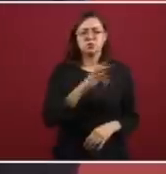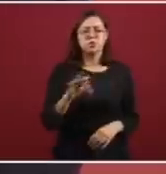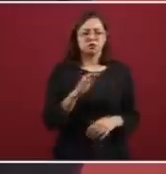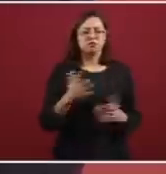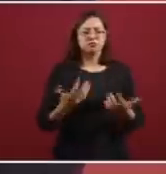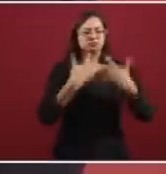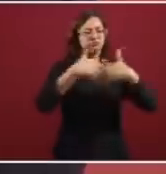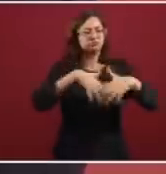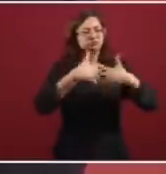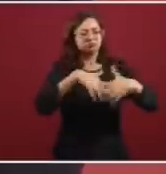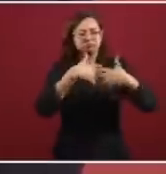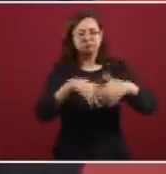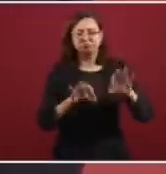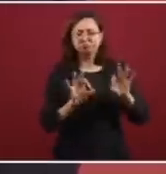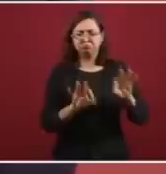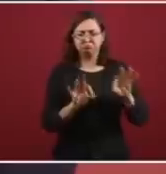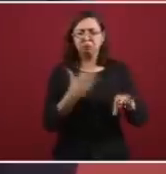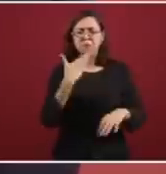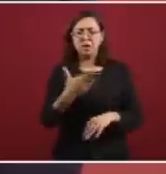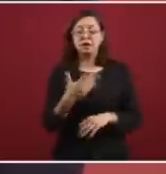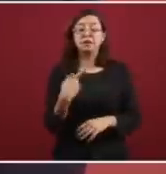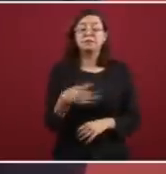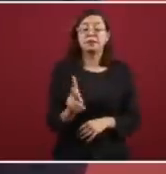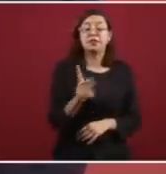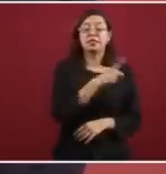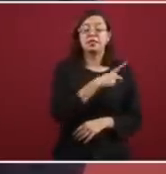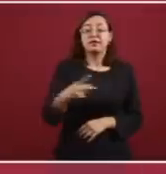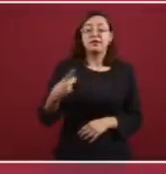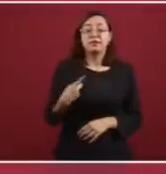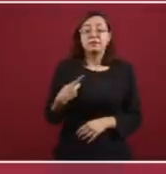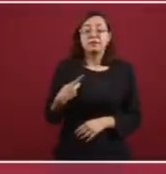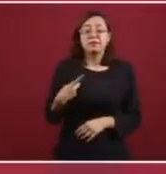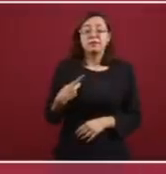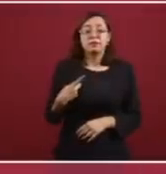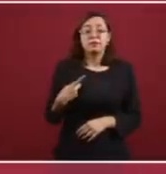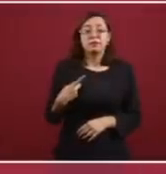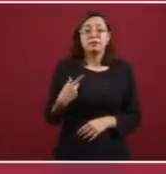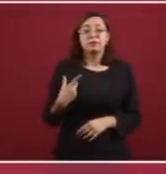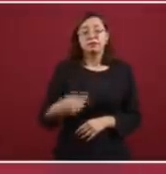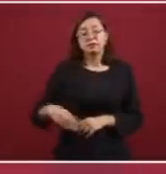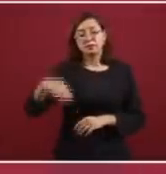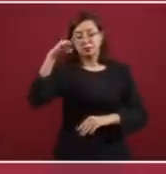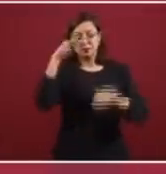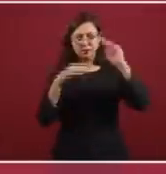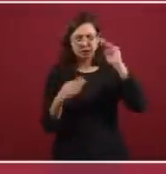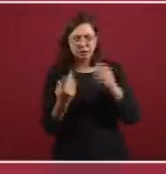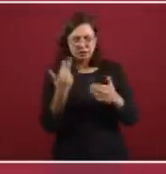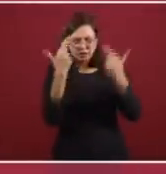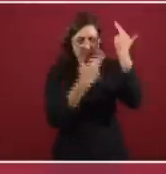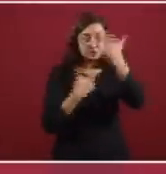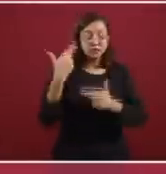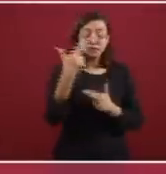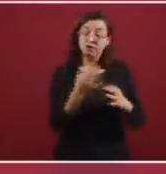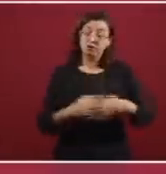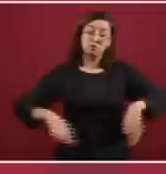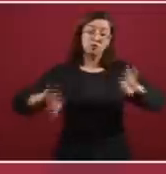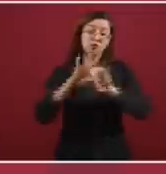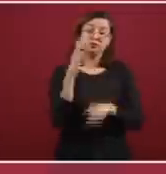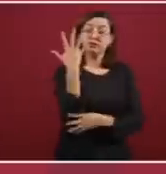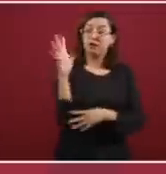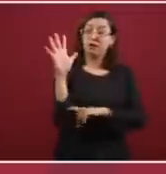planta. Pero tenemos que cuidar el medio ambiente